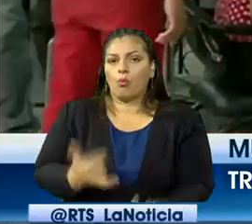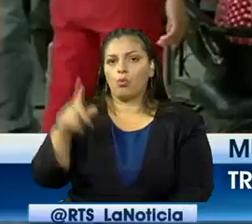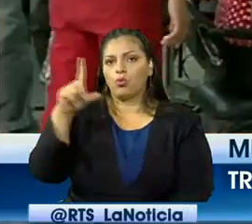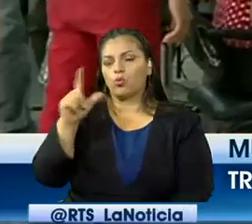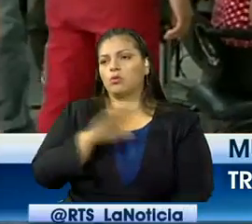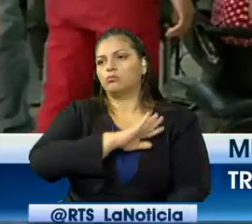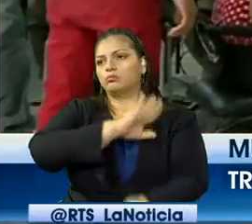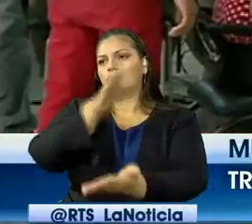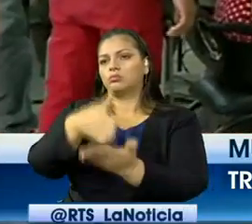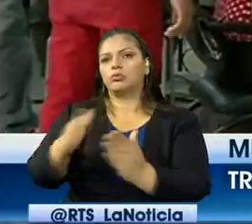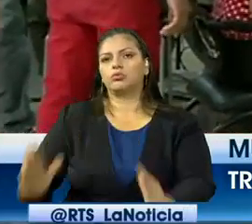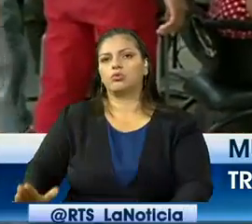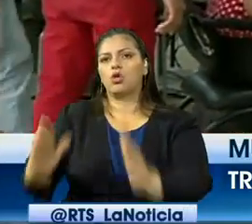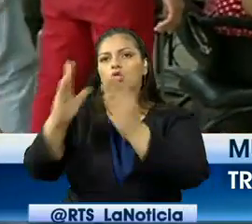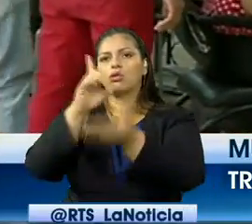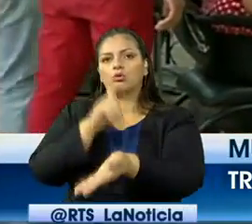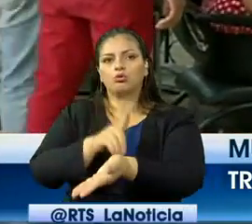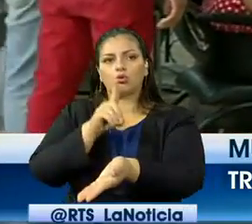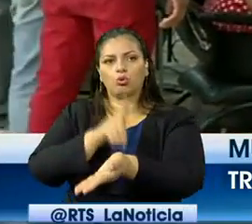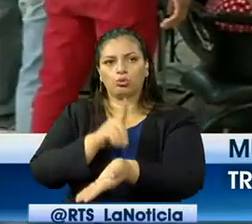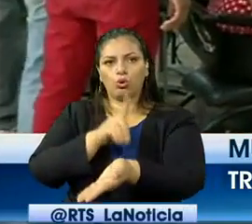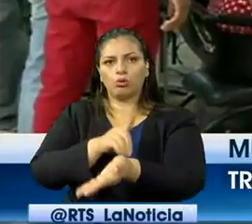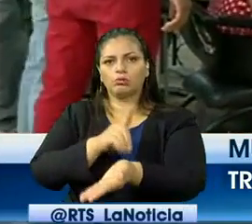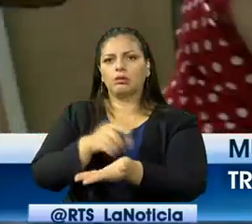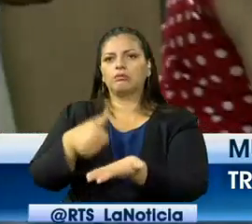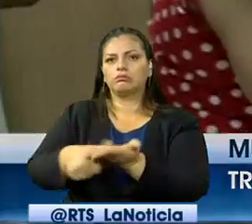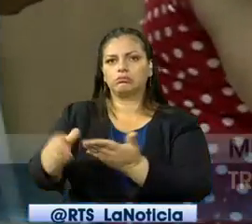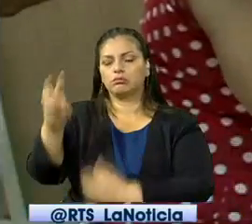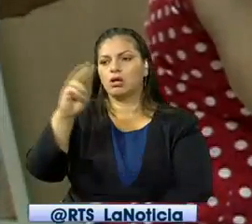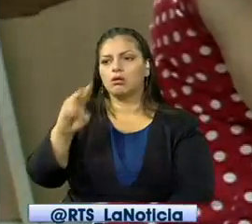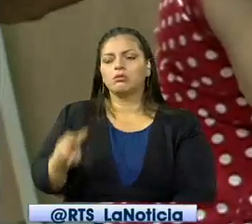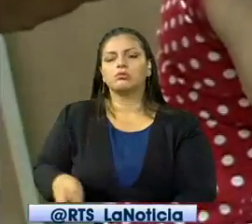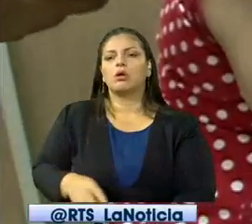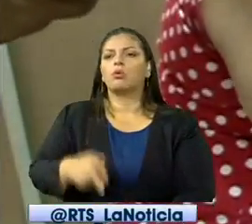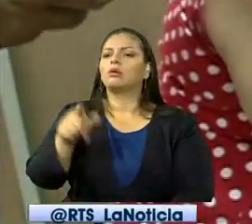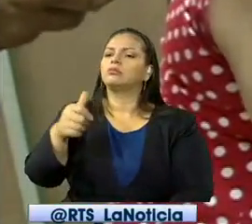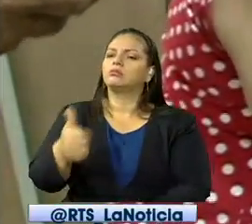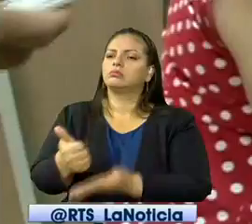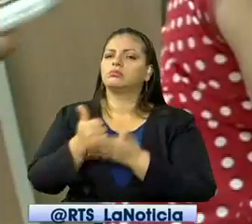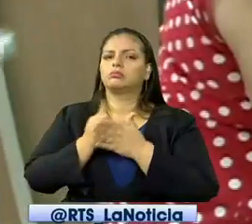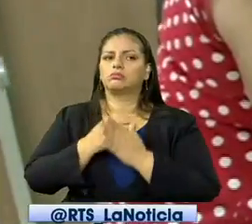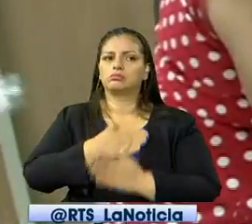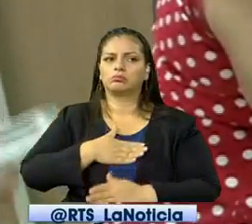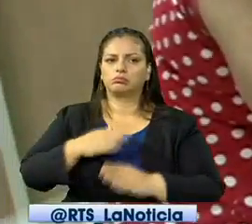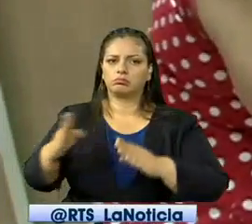recibió en su lucha contra el antisocial, informó Charlie Pisa.